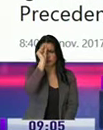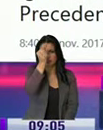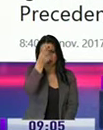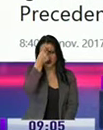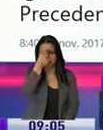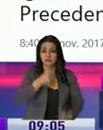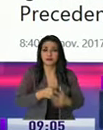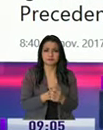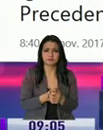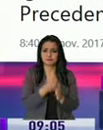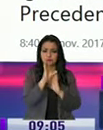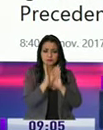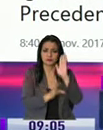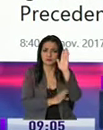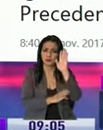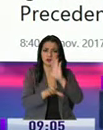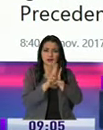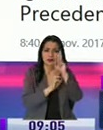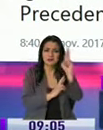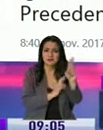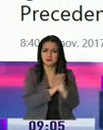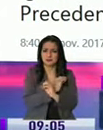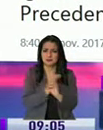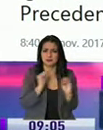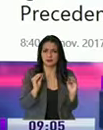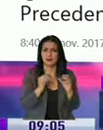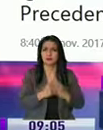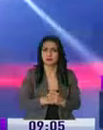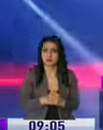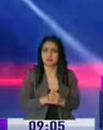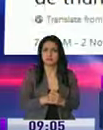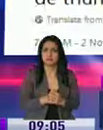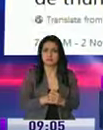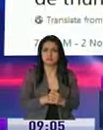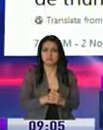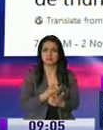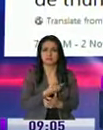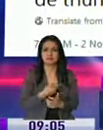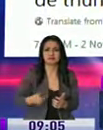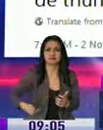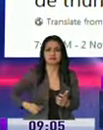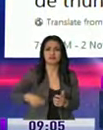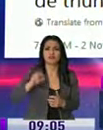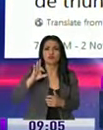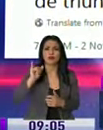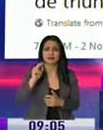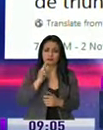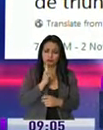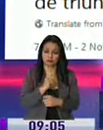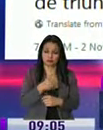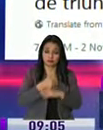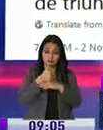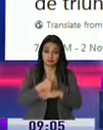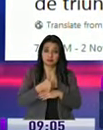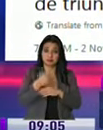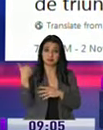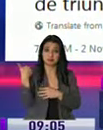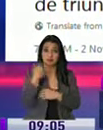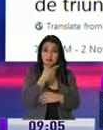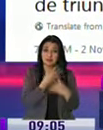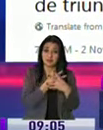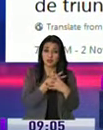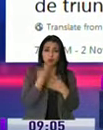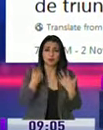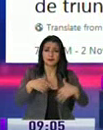ignorancia, inconstitucional e ilegal, precedente funesto. Con decisión, Tribunal de Garantías Penales, mañana